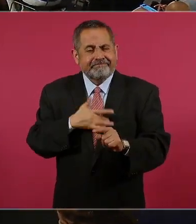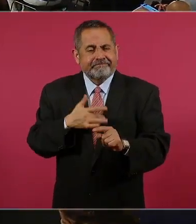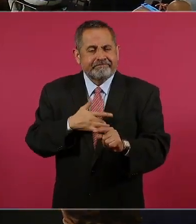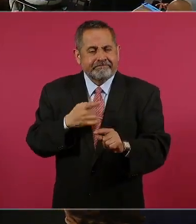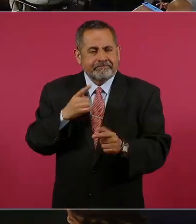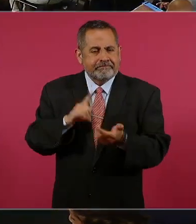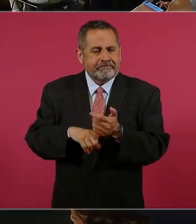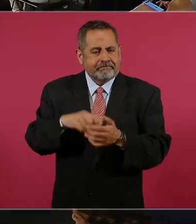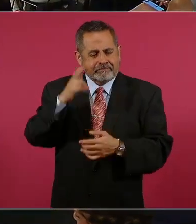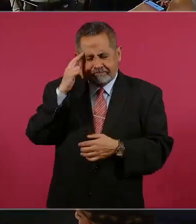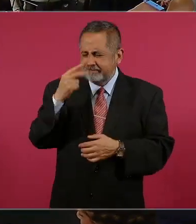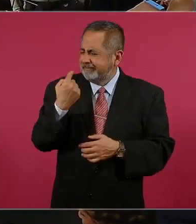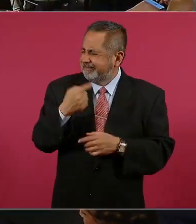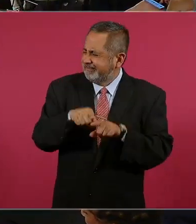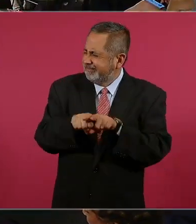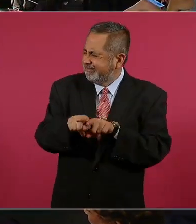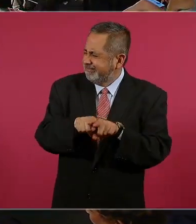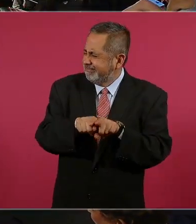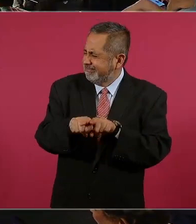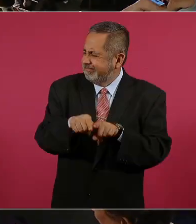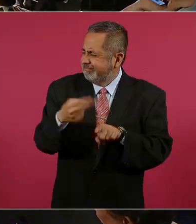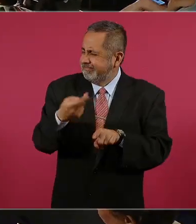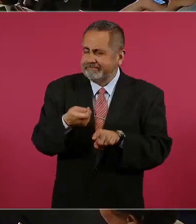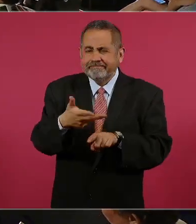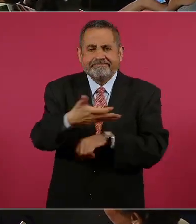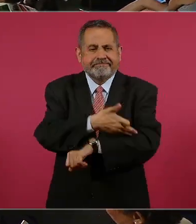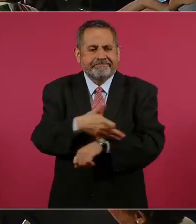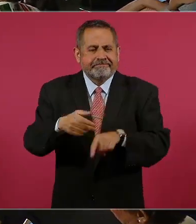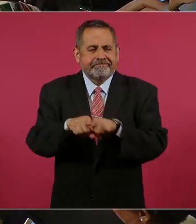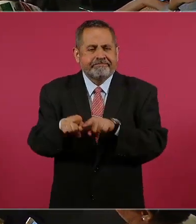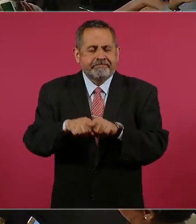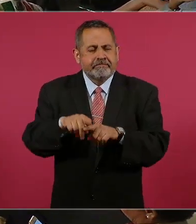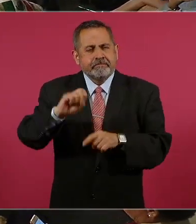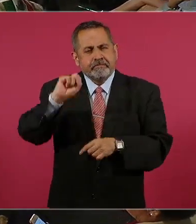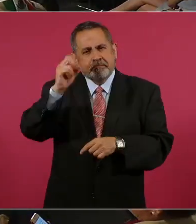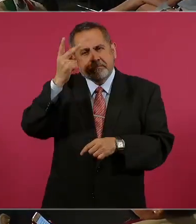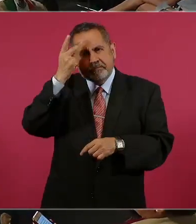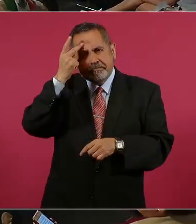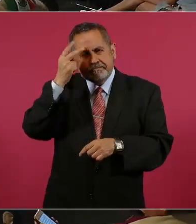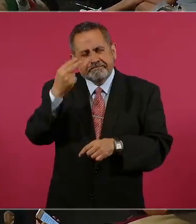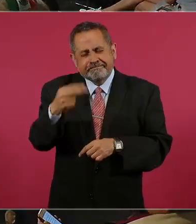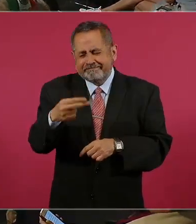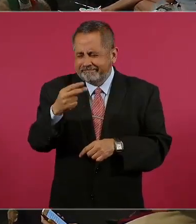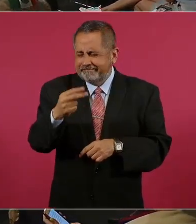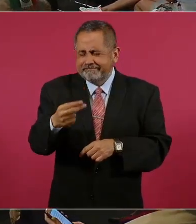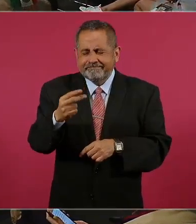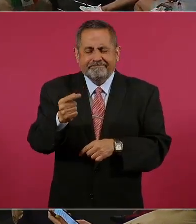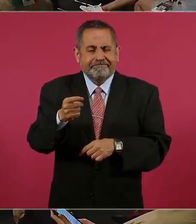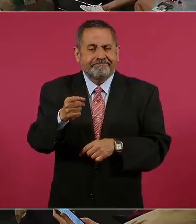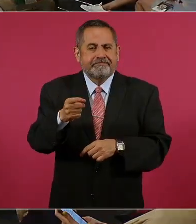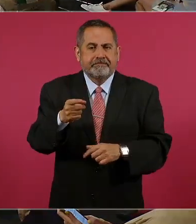de los hermanos de San Luis Potosí,